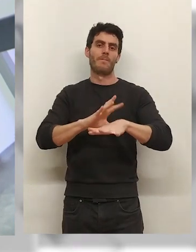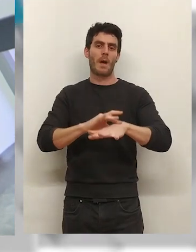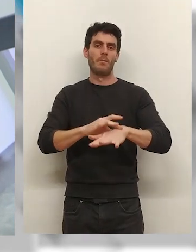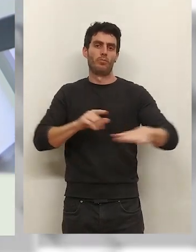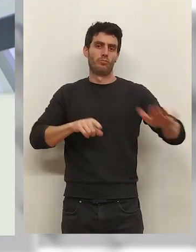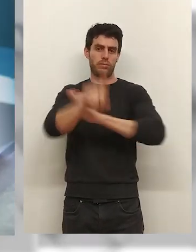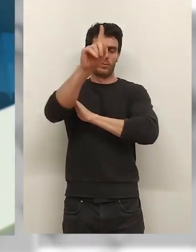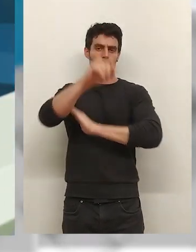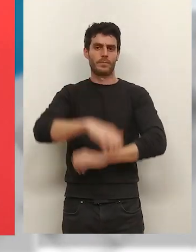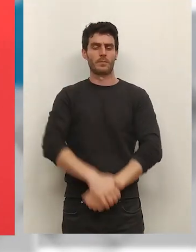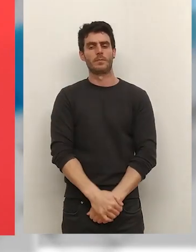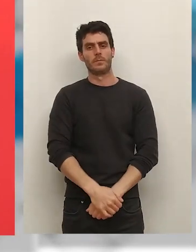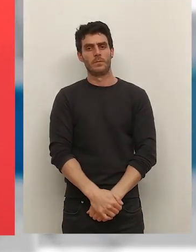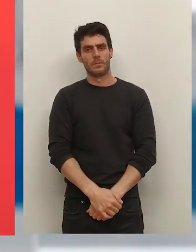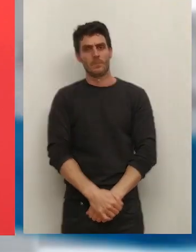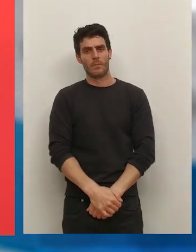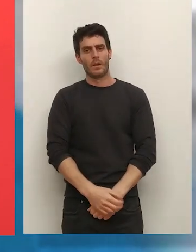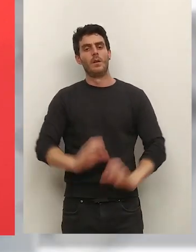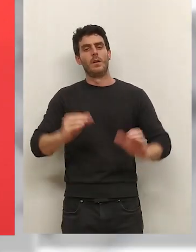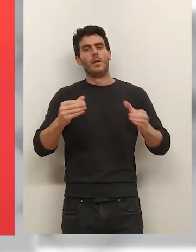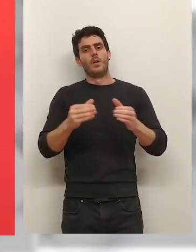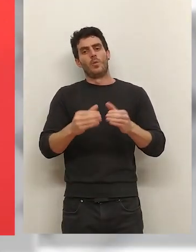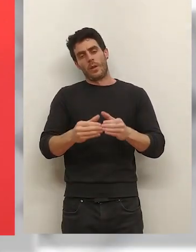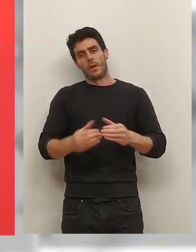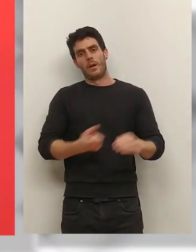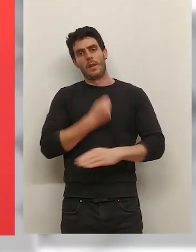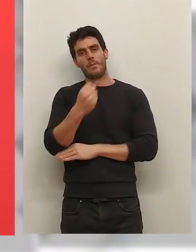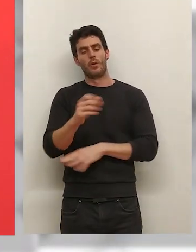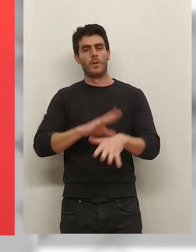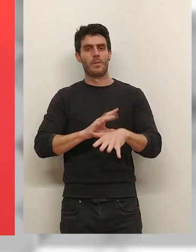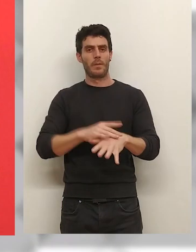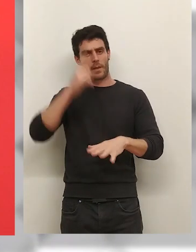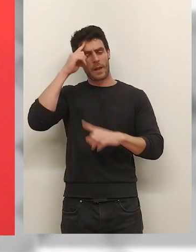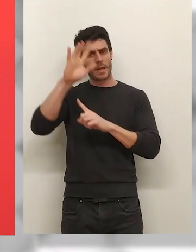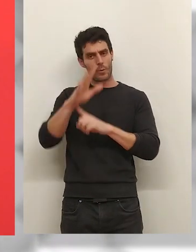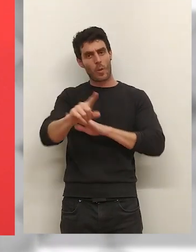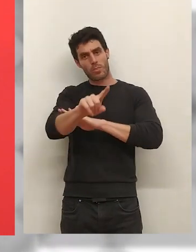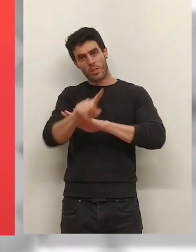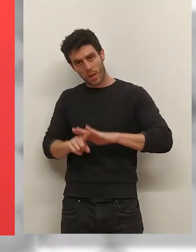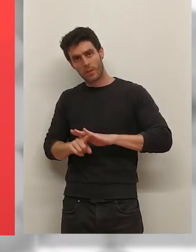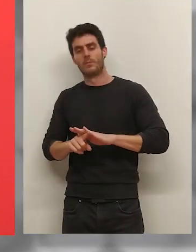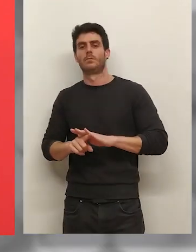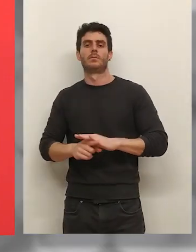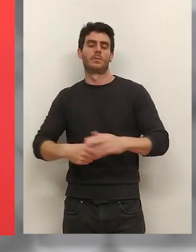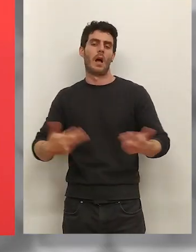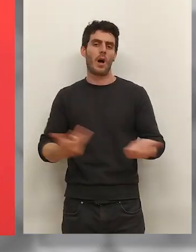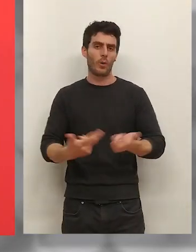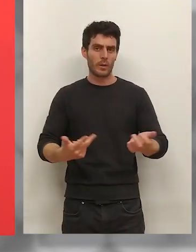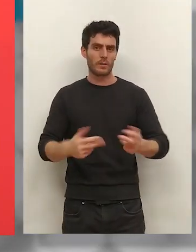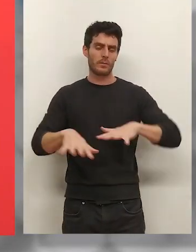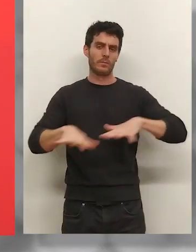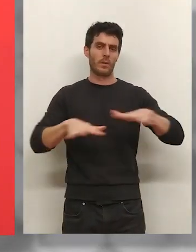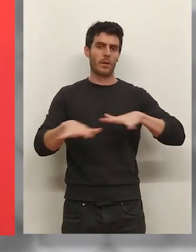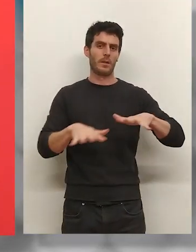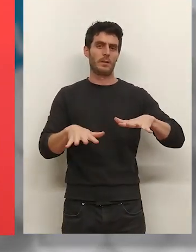avanzado. Esa unidad de apoyo a las enfermedades neurodegenerativas agudas que